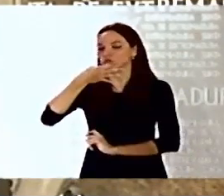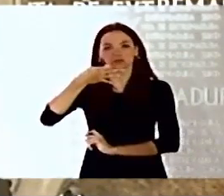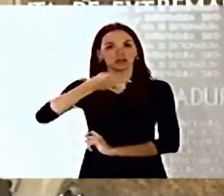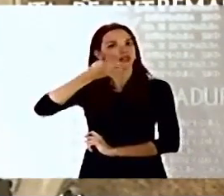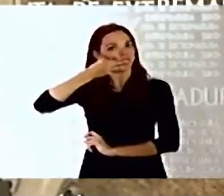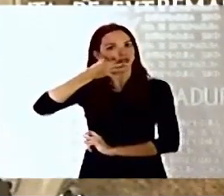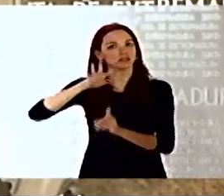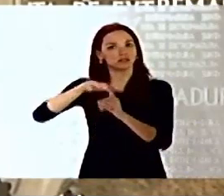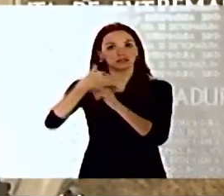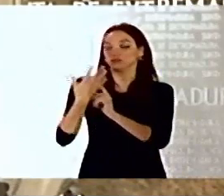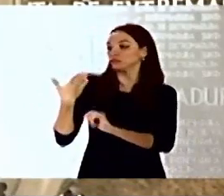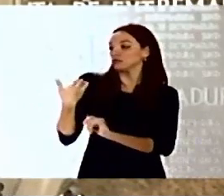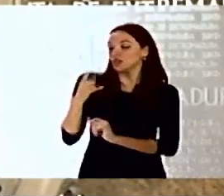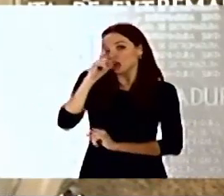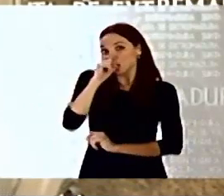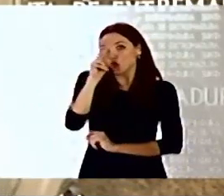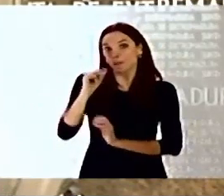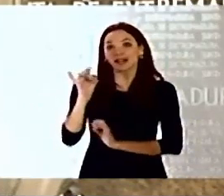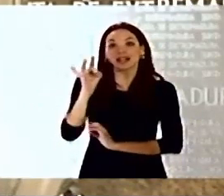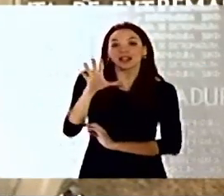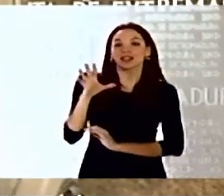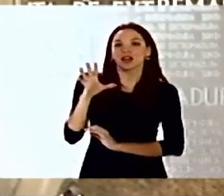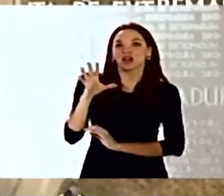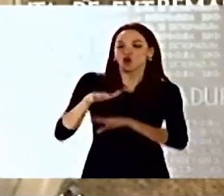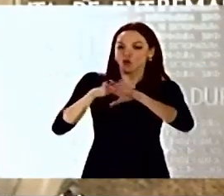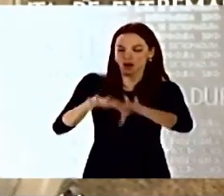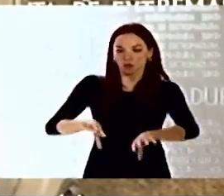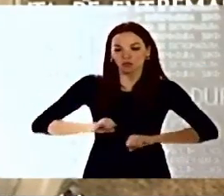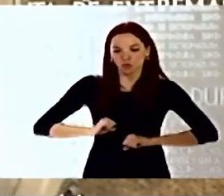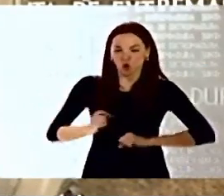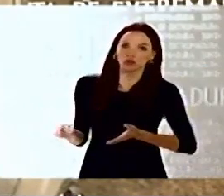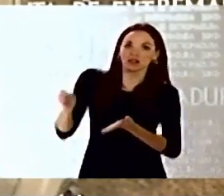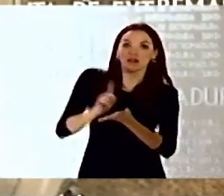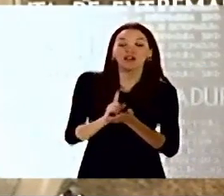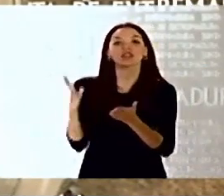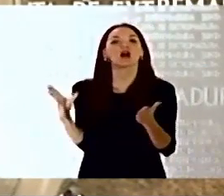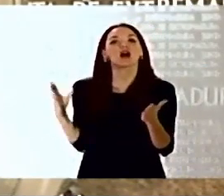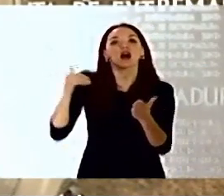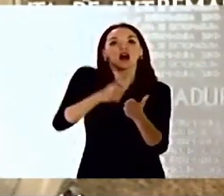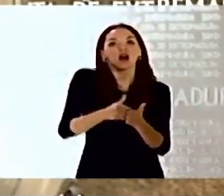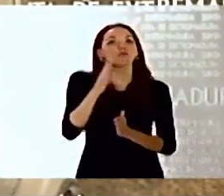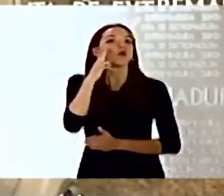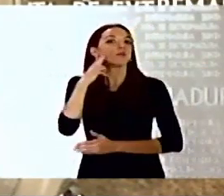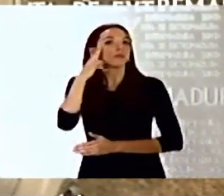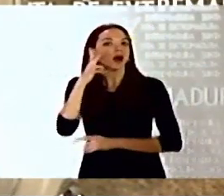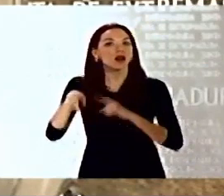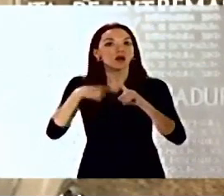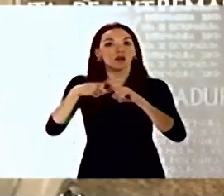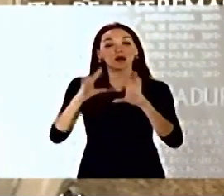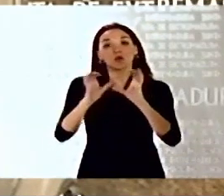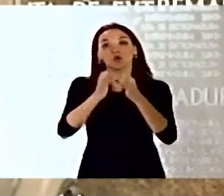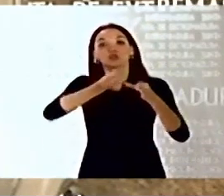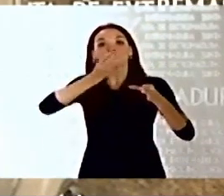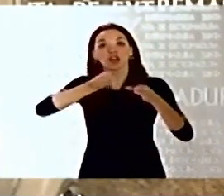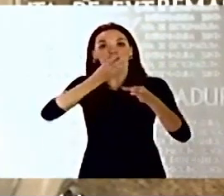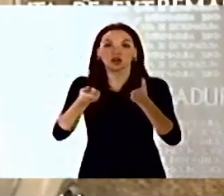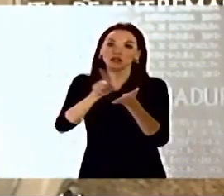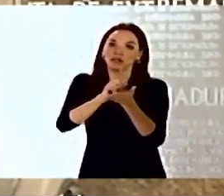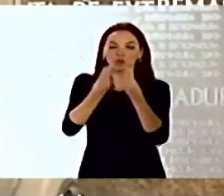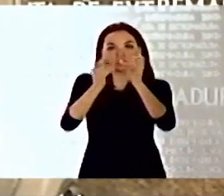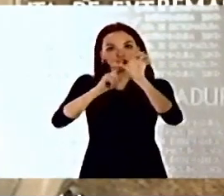el año 2015 que recuperamos el Gobierno con Guillermo Fernández Vara y el Partido Socialista de nuevo en la Junta